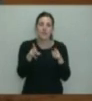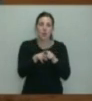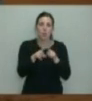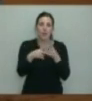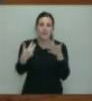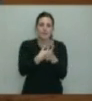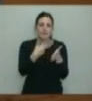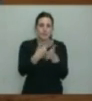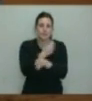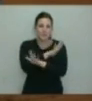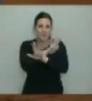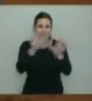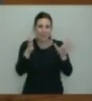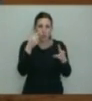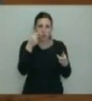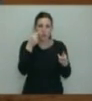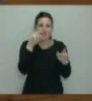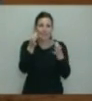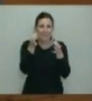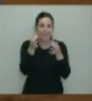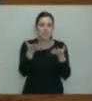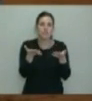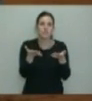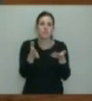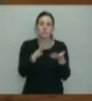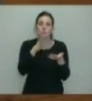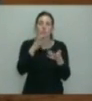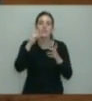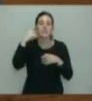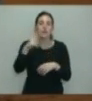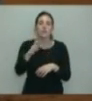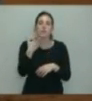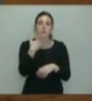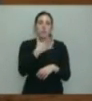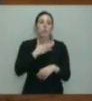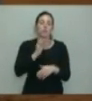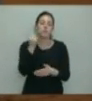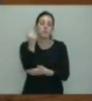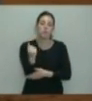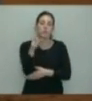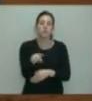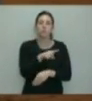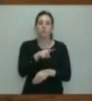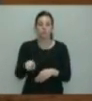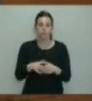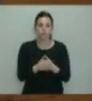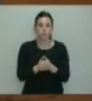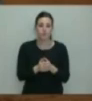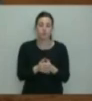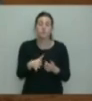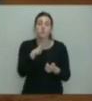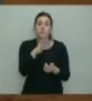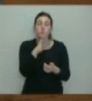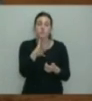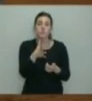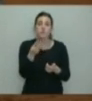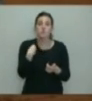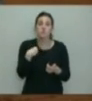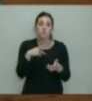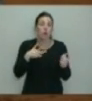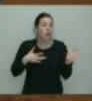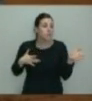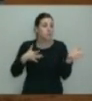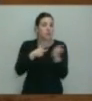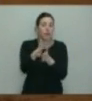nos faltan detalles para saber si la podemos apoyar o no la podemos apoyar. Porque esa sola